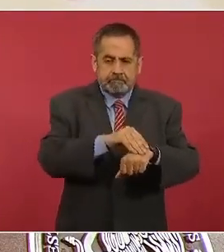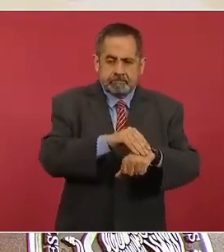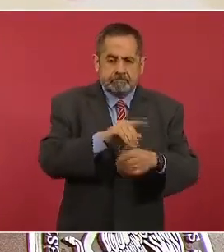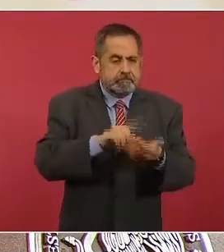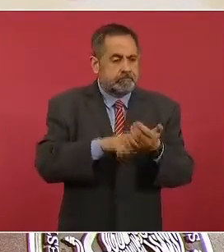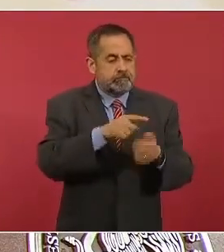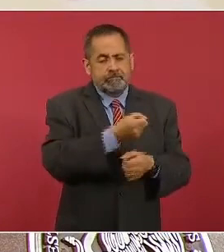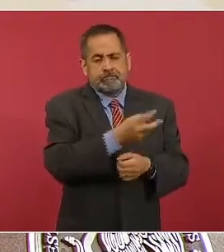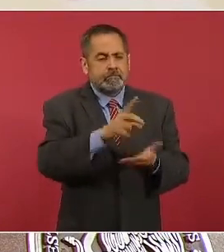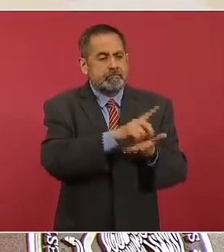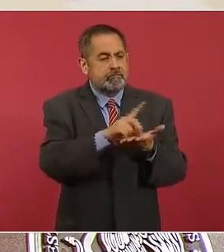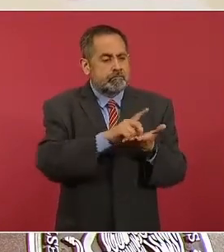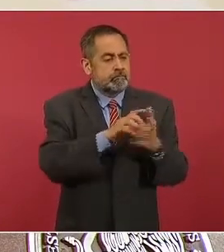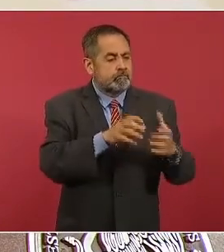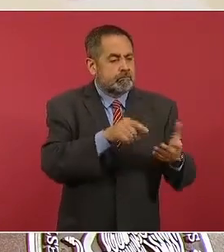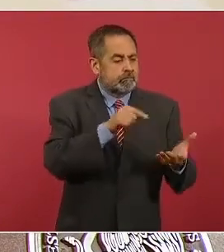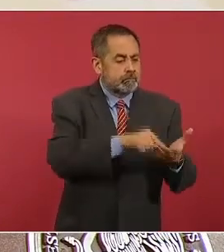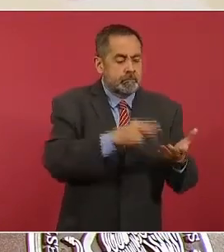drogas no